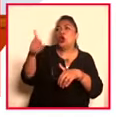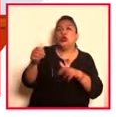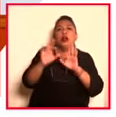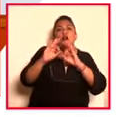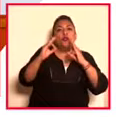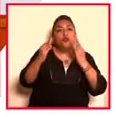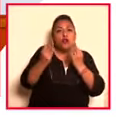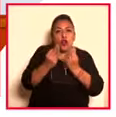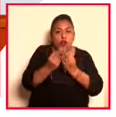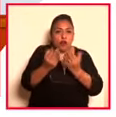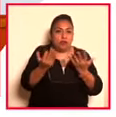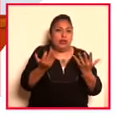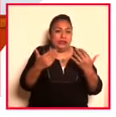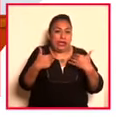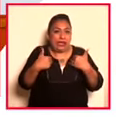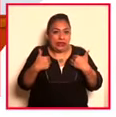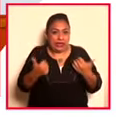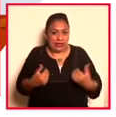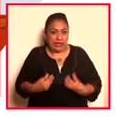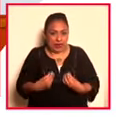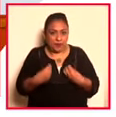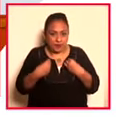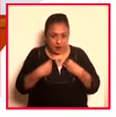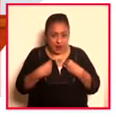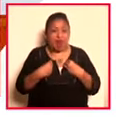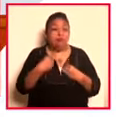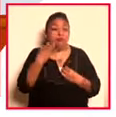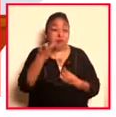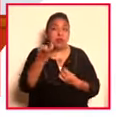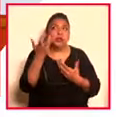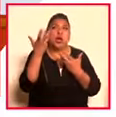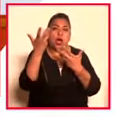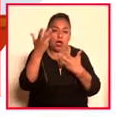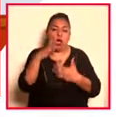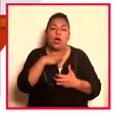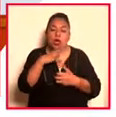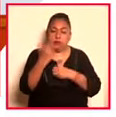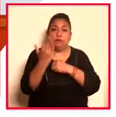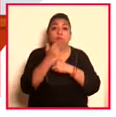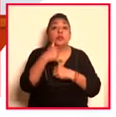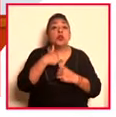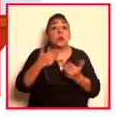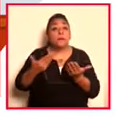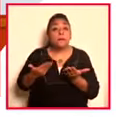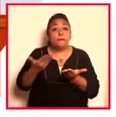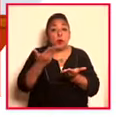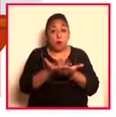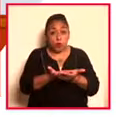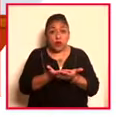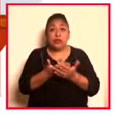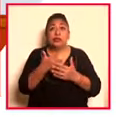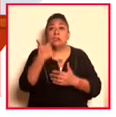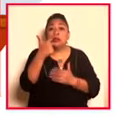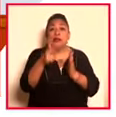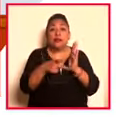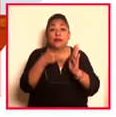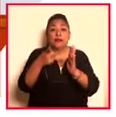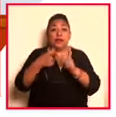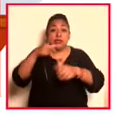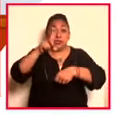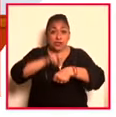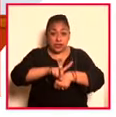de entender la vida es muy esperanzador. Mi propuesta es que 7 veces al día